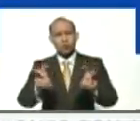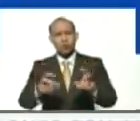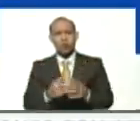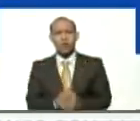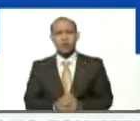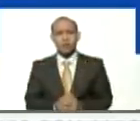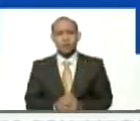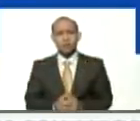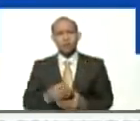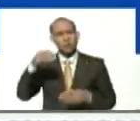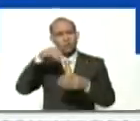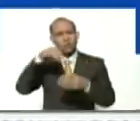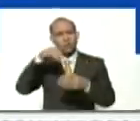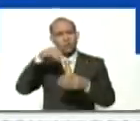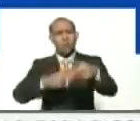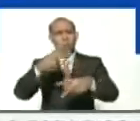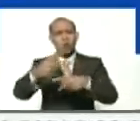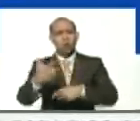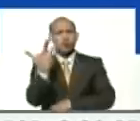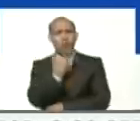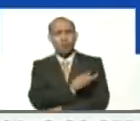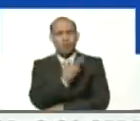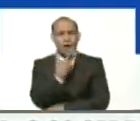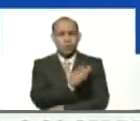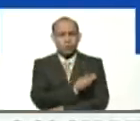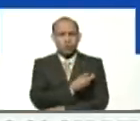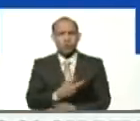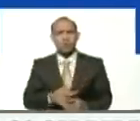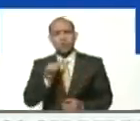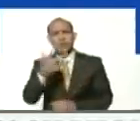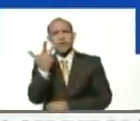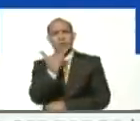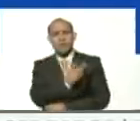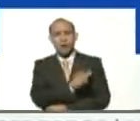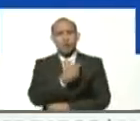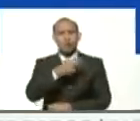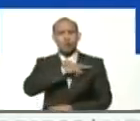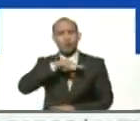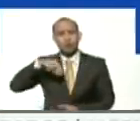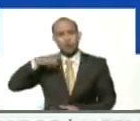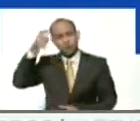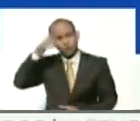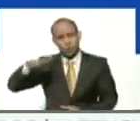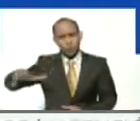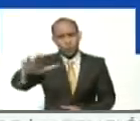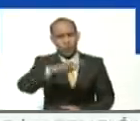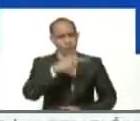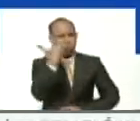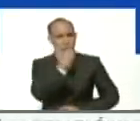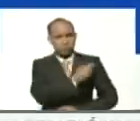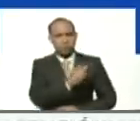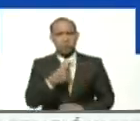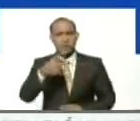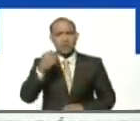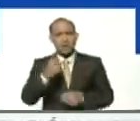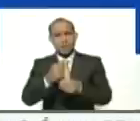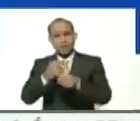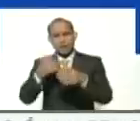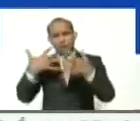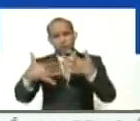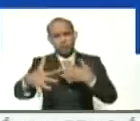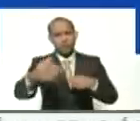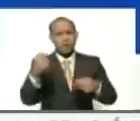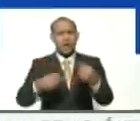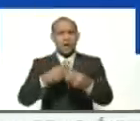en cuba y vacunas para vacunar a nuestra población estas gestiones también se están haciendo